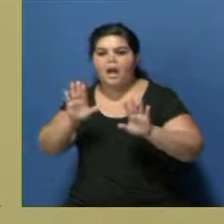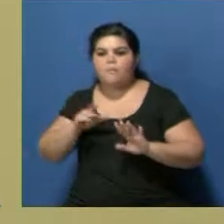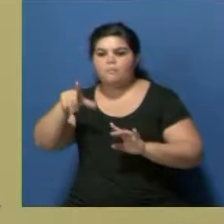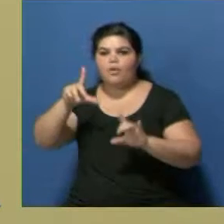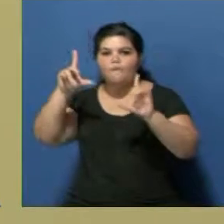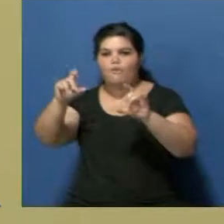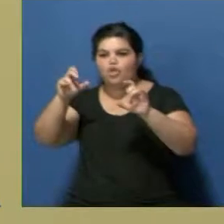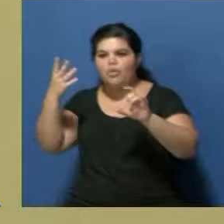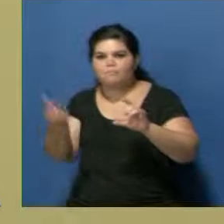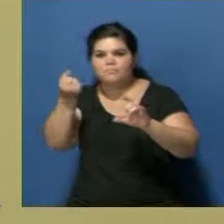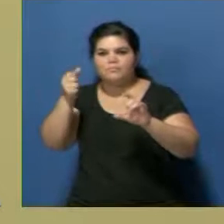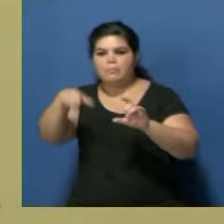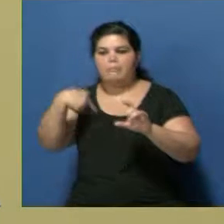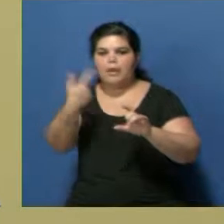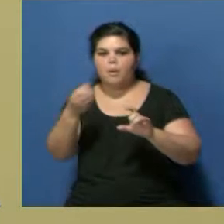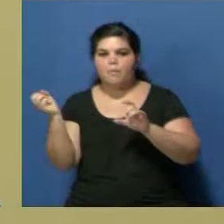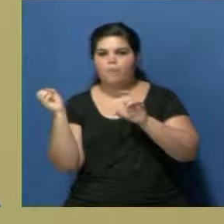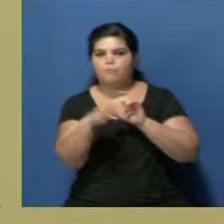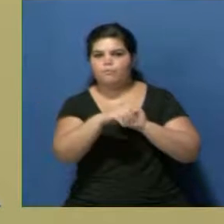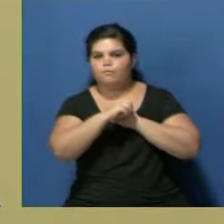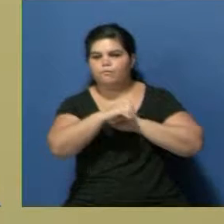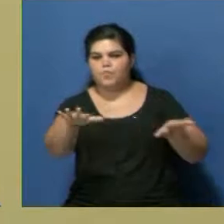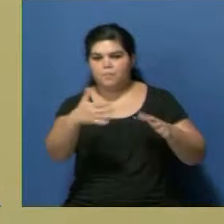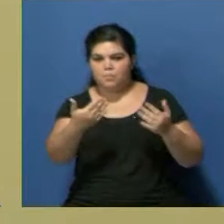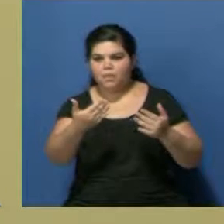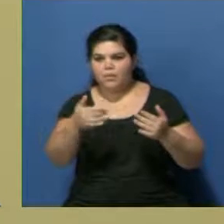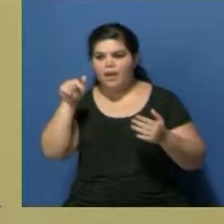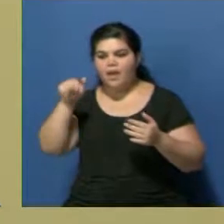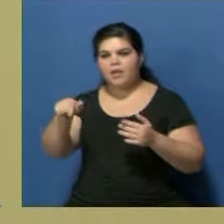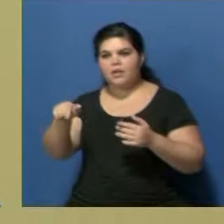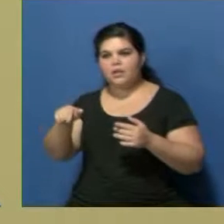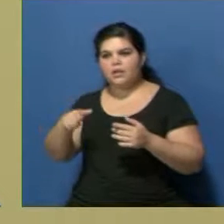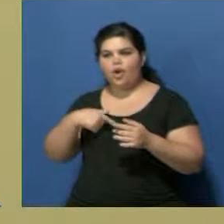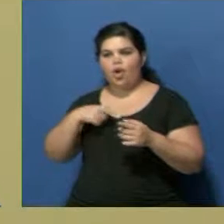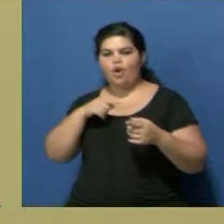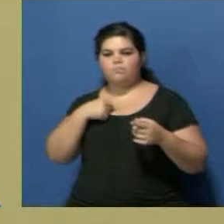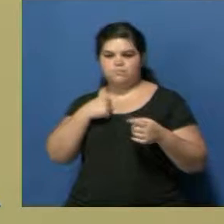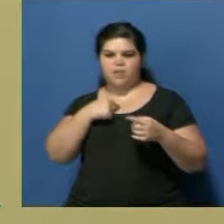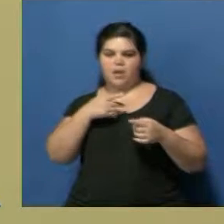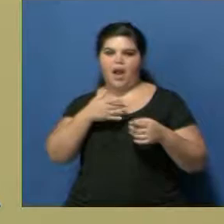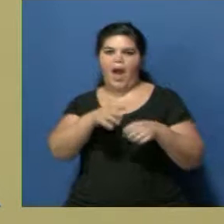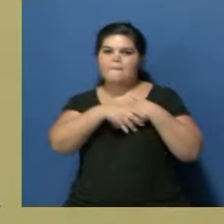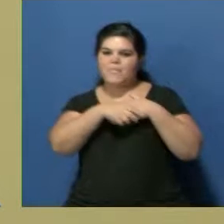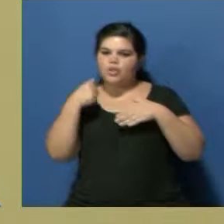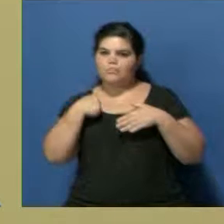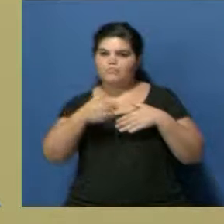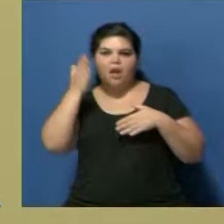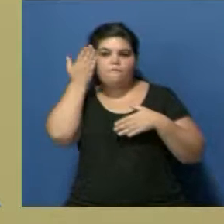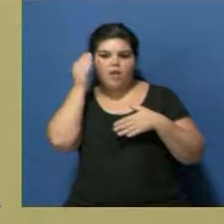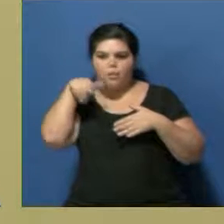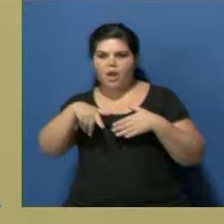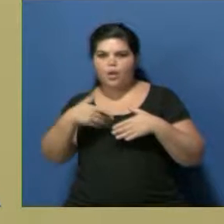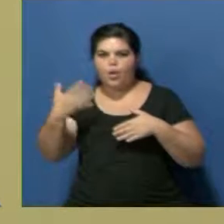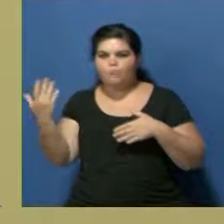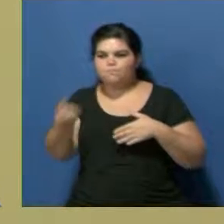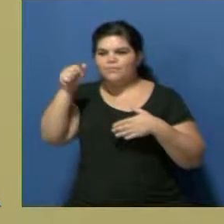para poder publicarla, y a raíz de un comentario que él le hace a uno de mis contactos, aparece esta oportunidad.